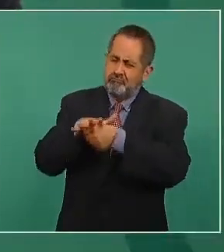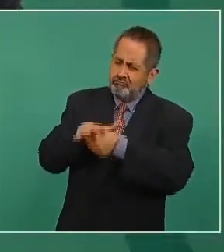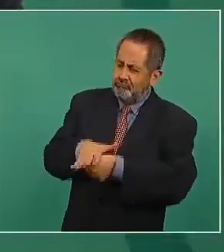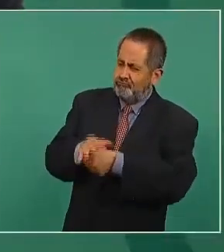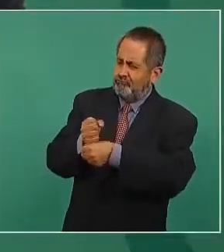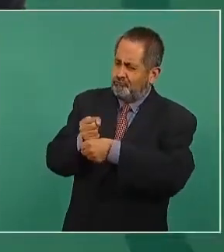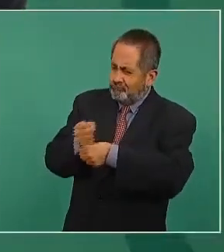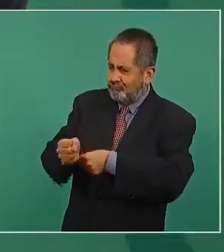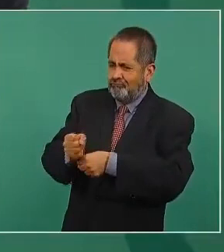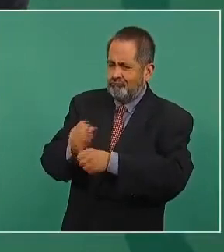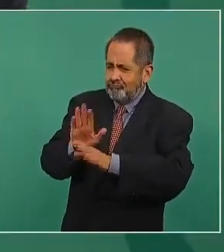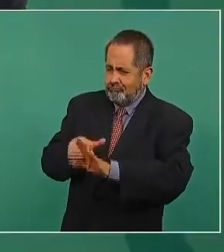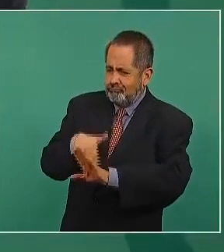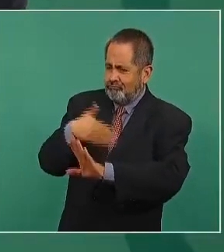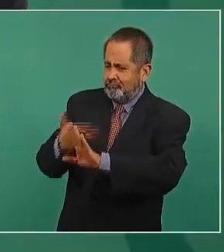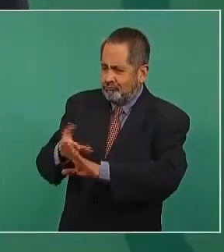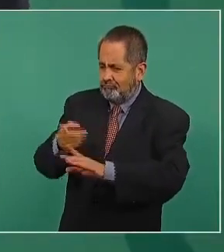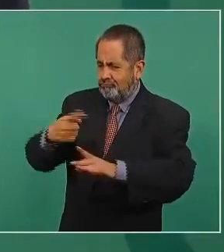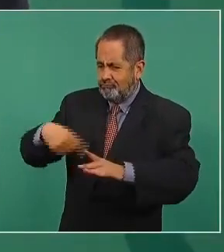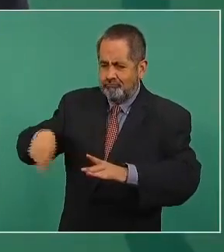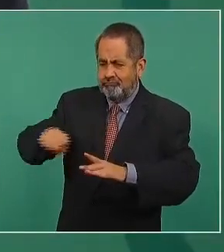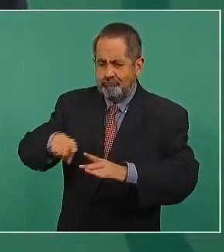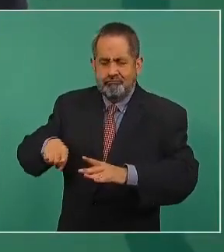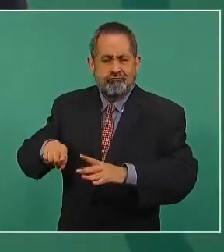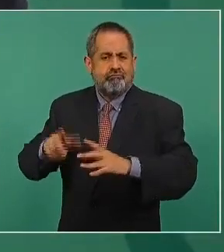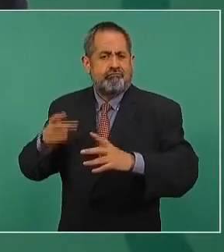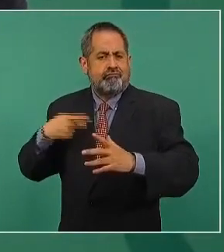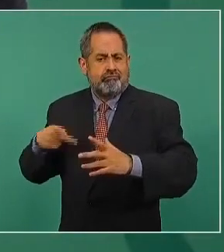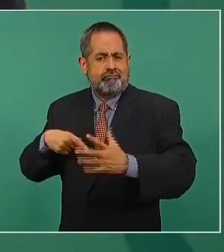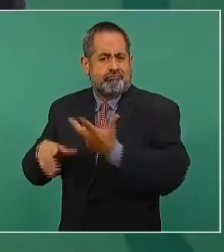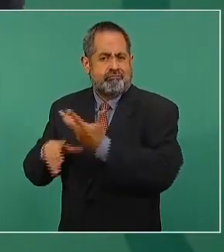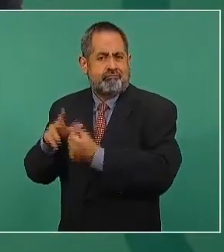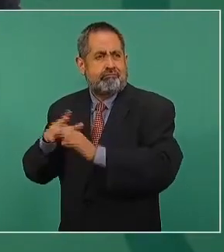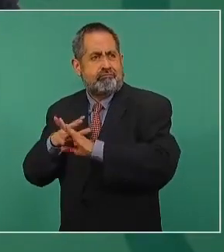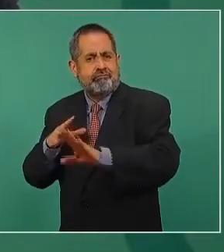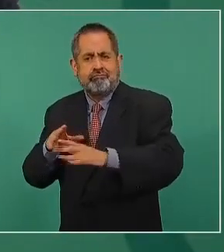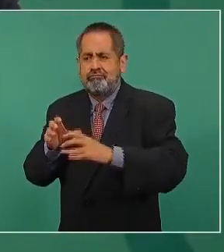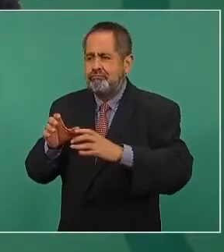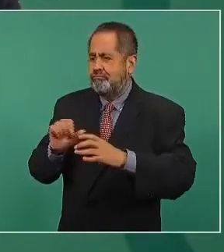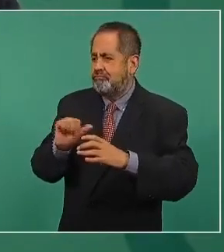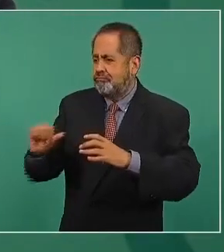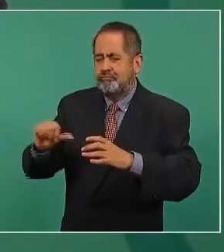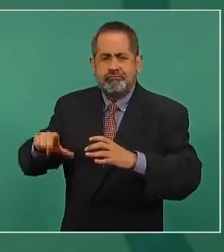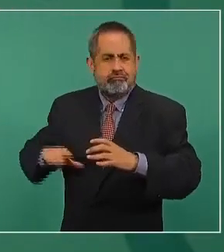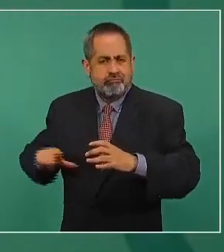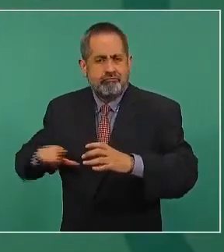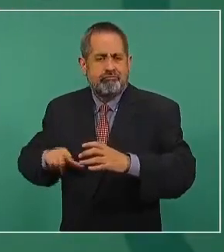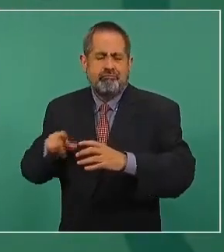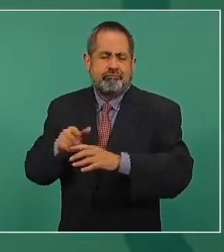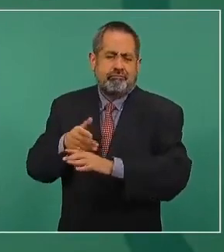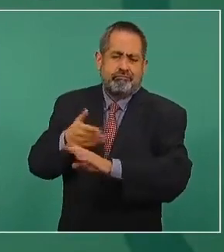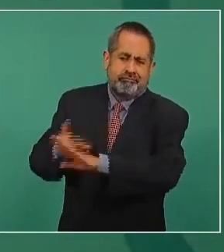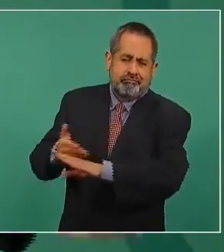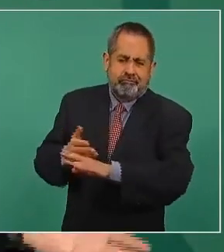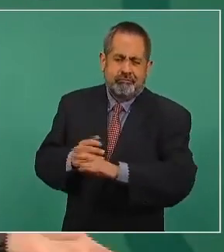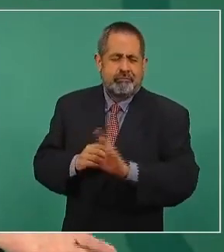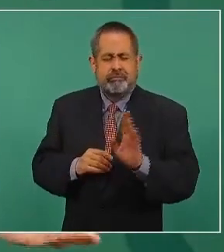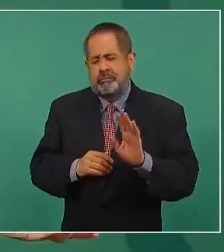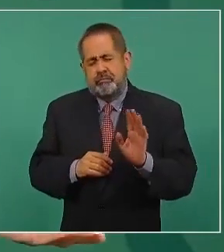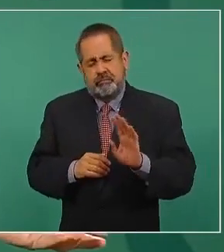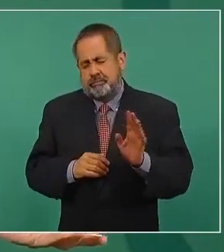represalias en contra de pueblos, gobiernos que han